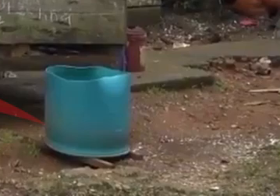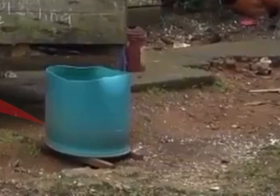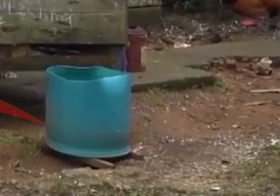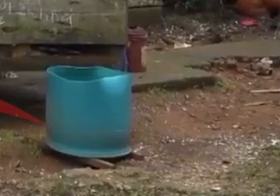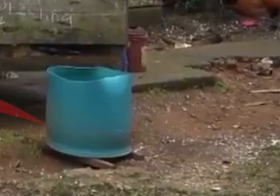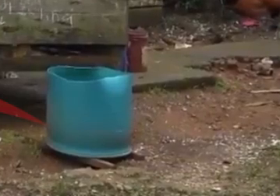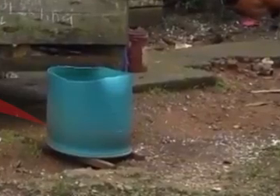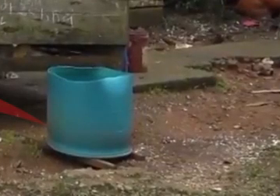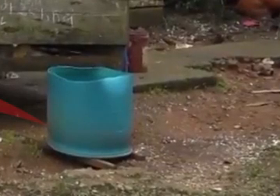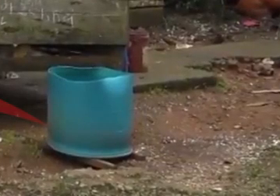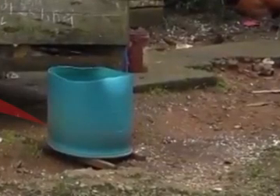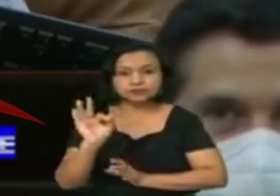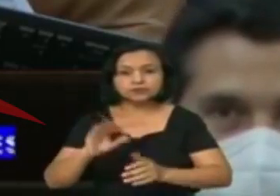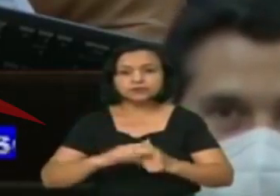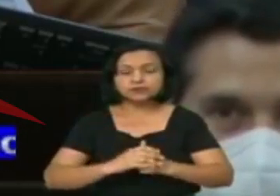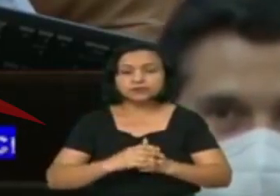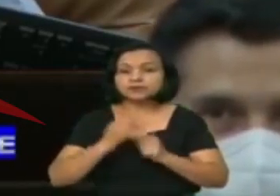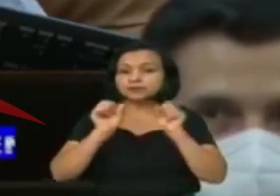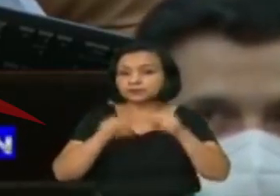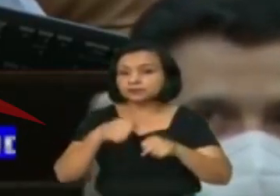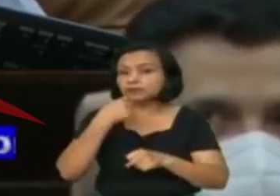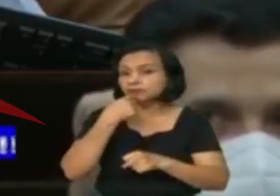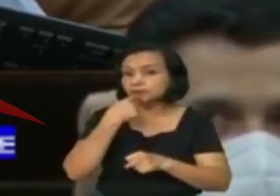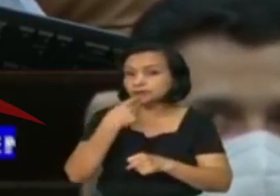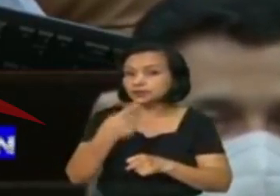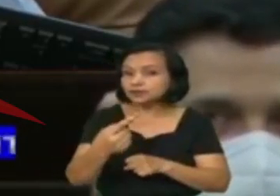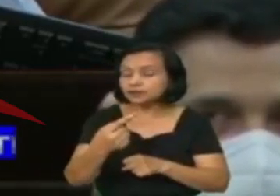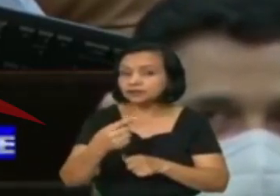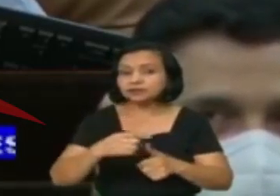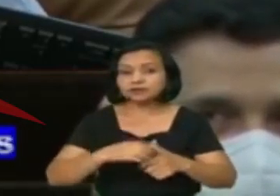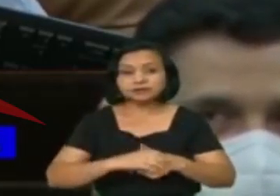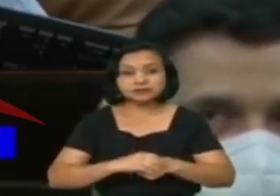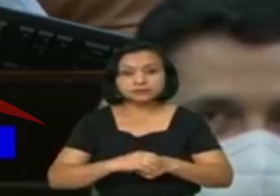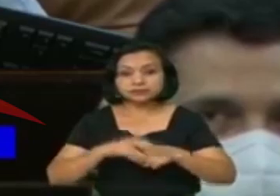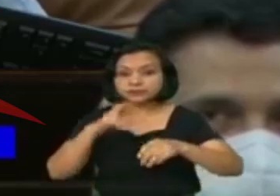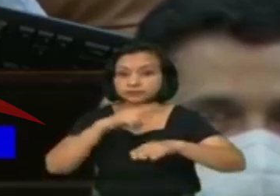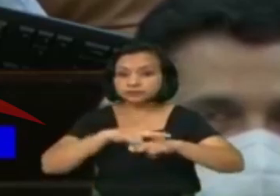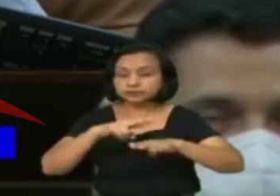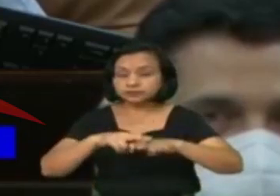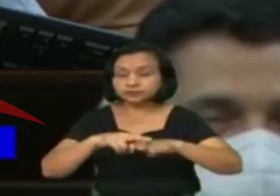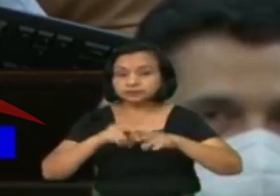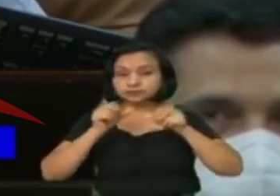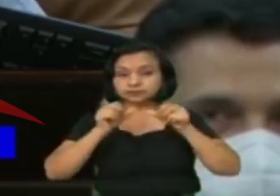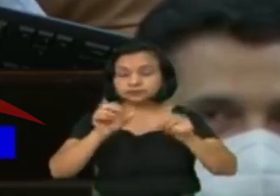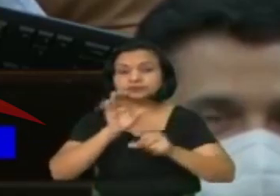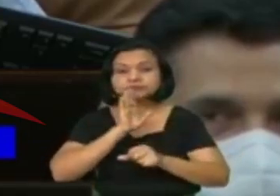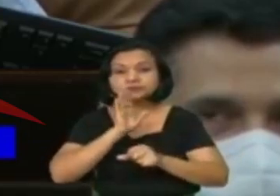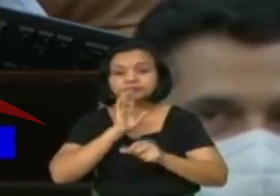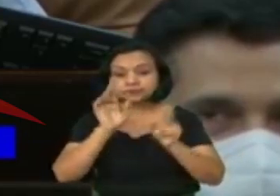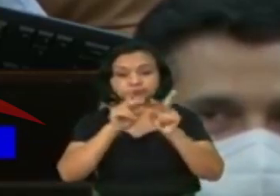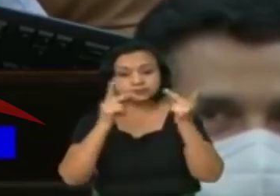Asimismo, cabe mencionar que además de las normas vigentes relacionadas a los